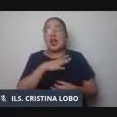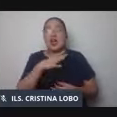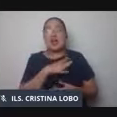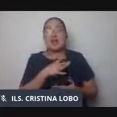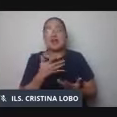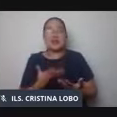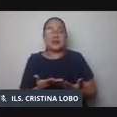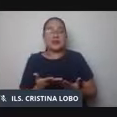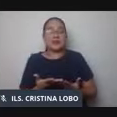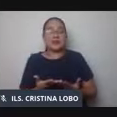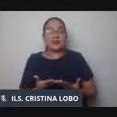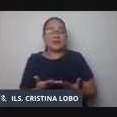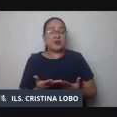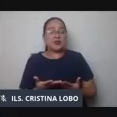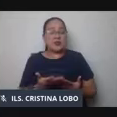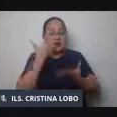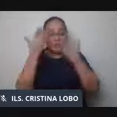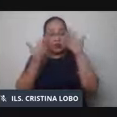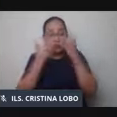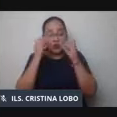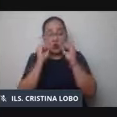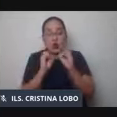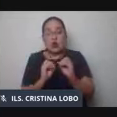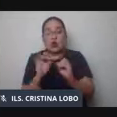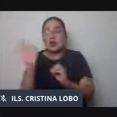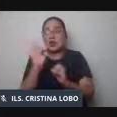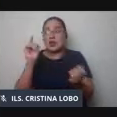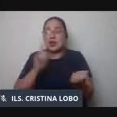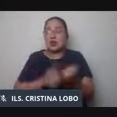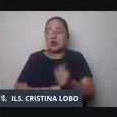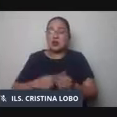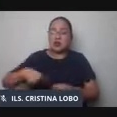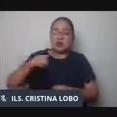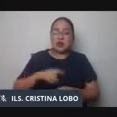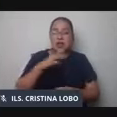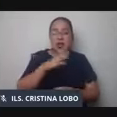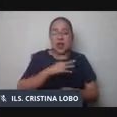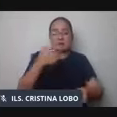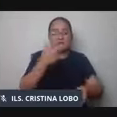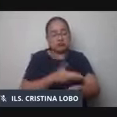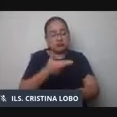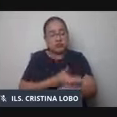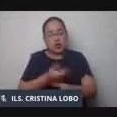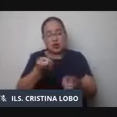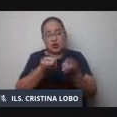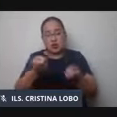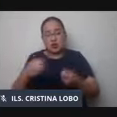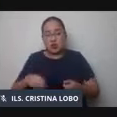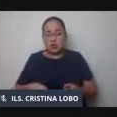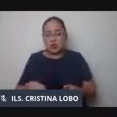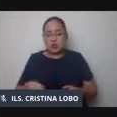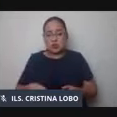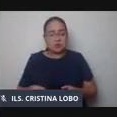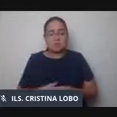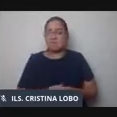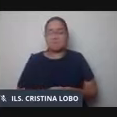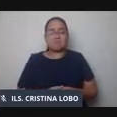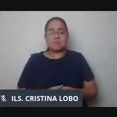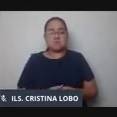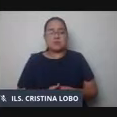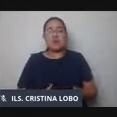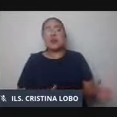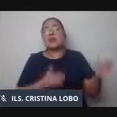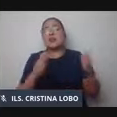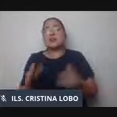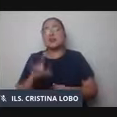gestión o no hay una institución que nos ayude a gestionar la culpa. Luego entonces vienen más remordimientos,